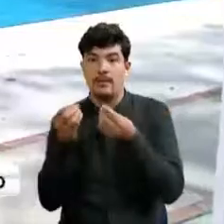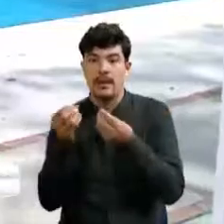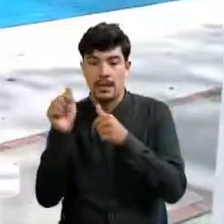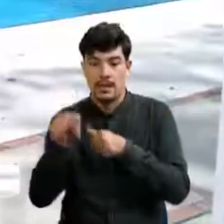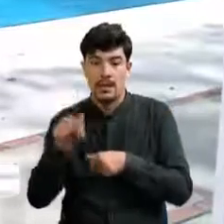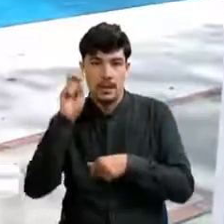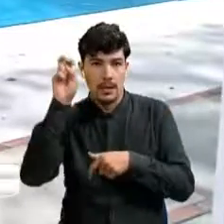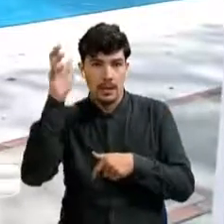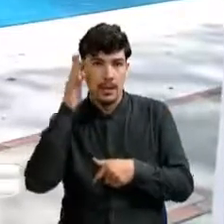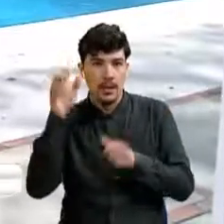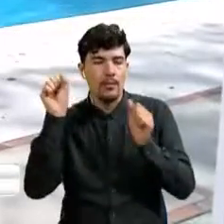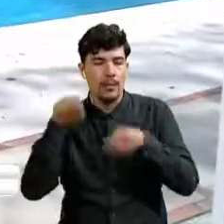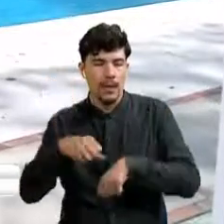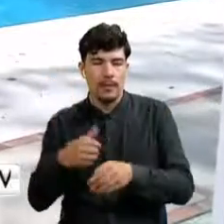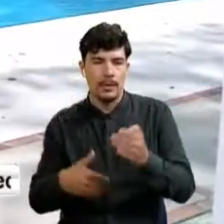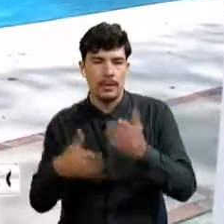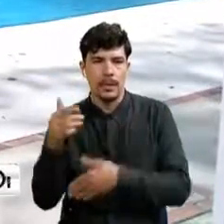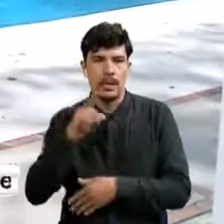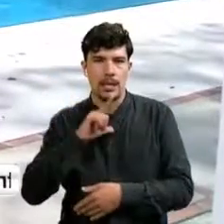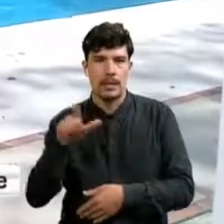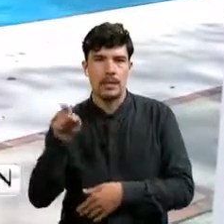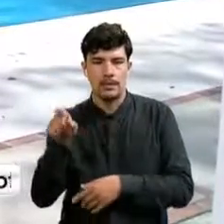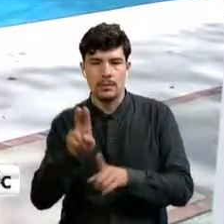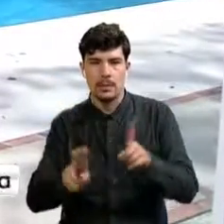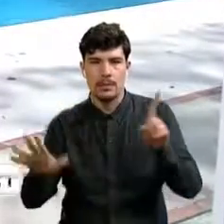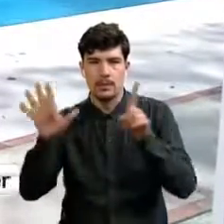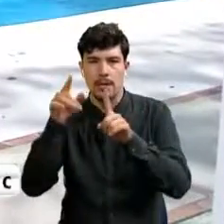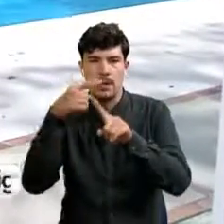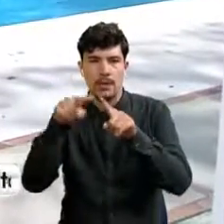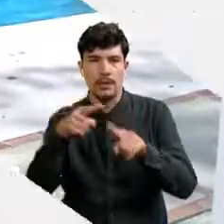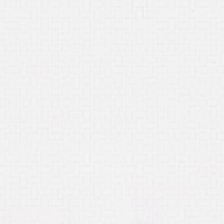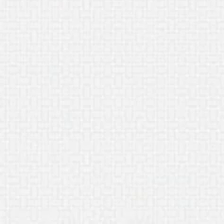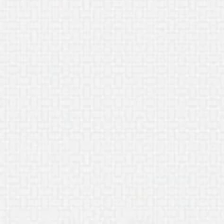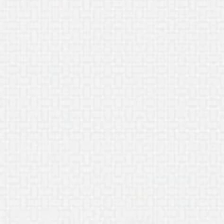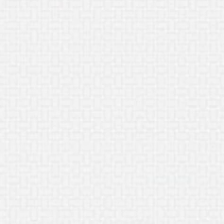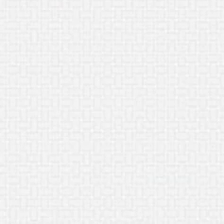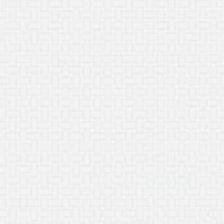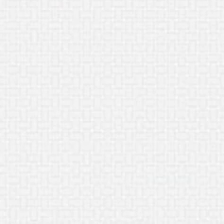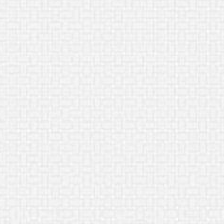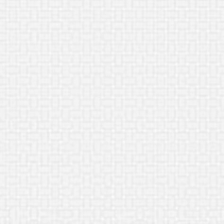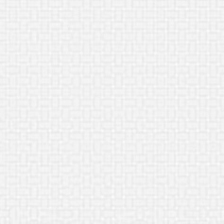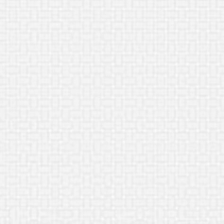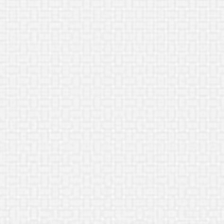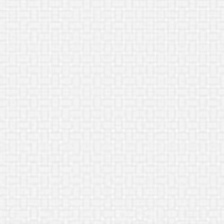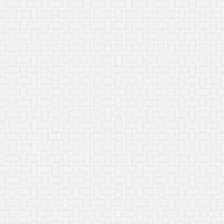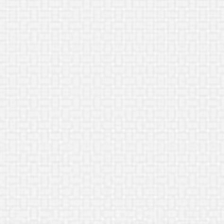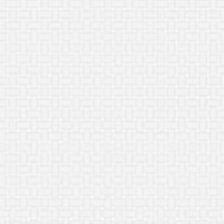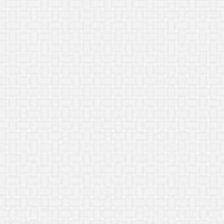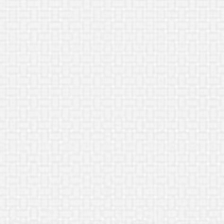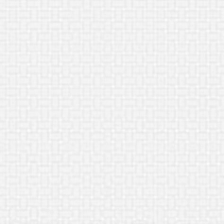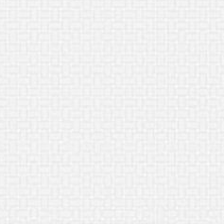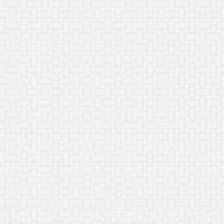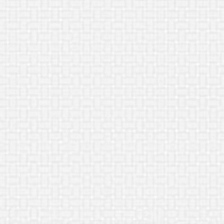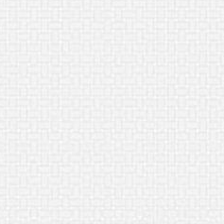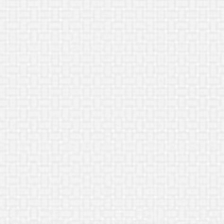santander volviera a ser protagonista a nivel nacional en las diferentes modalidades de la natación un antro tocón